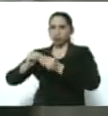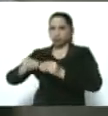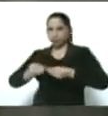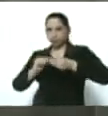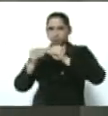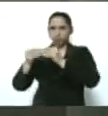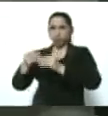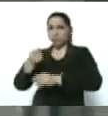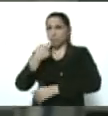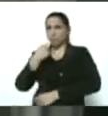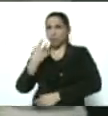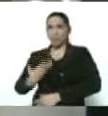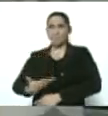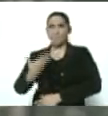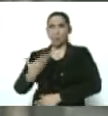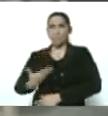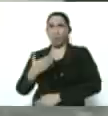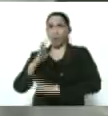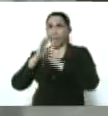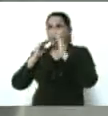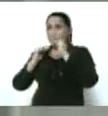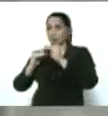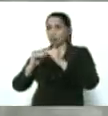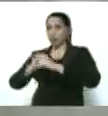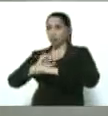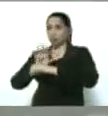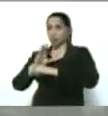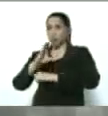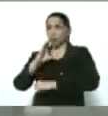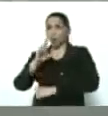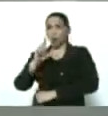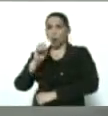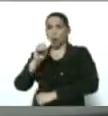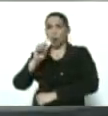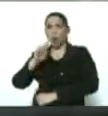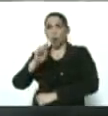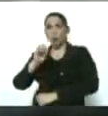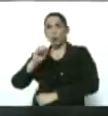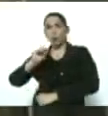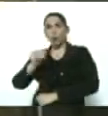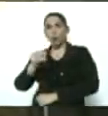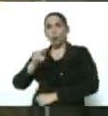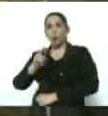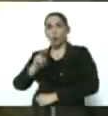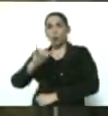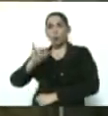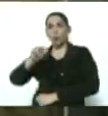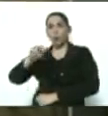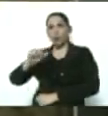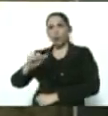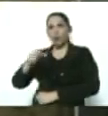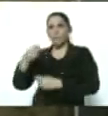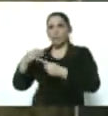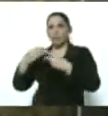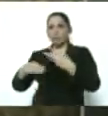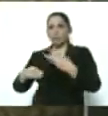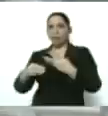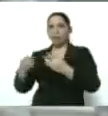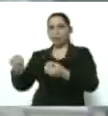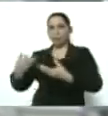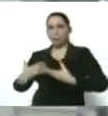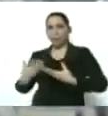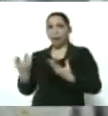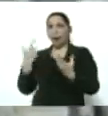medicamento esencial en la atención del COVID como es la cloroquina. La materia prima para la fabricación de este medicamento nos llegó a través del